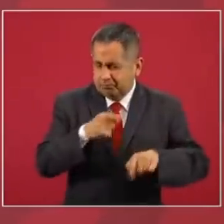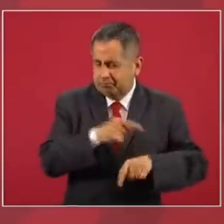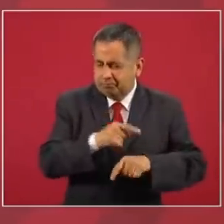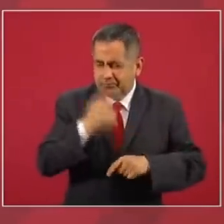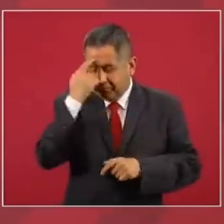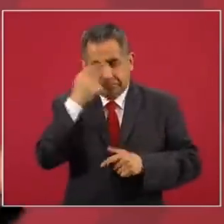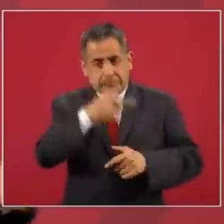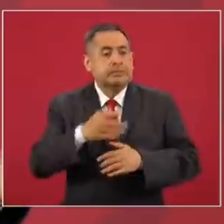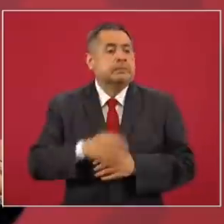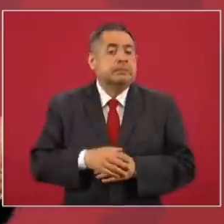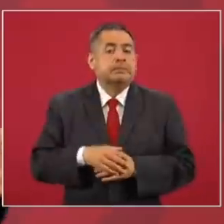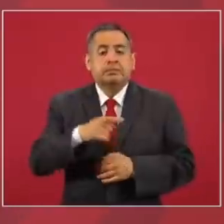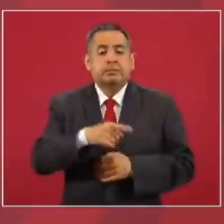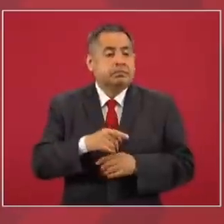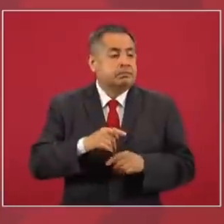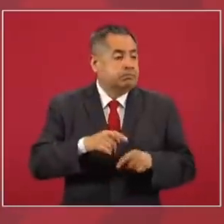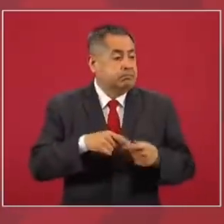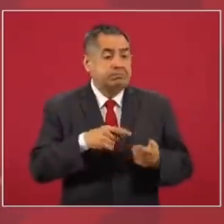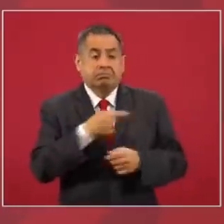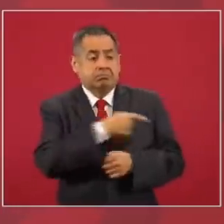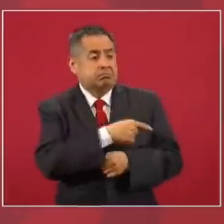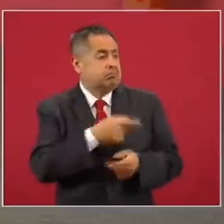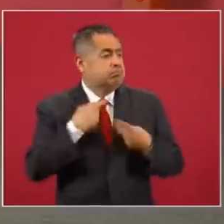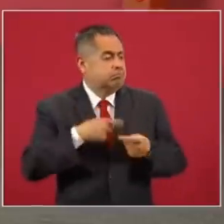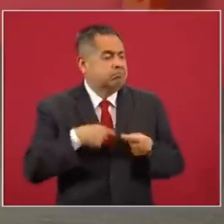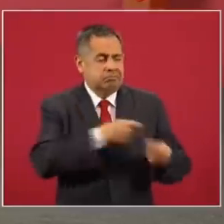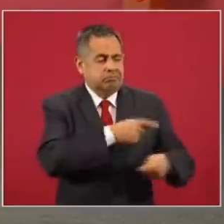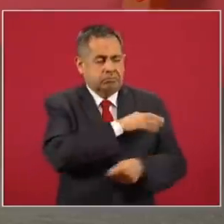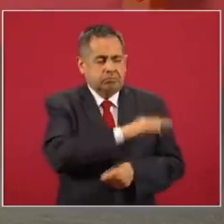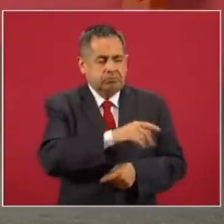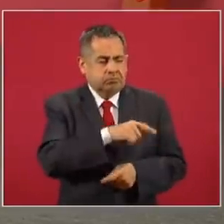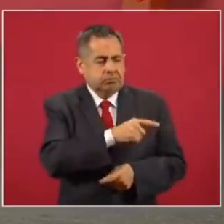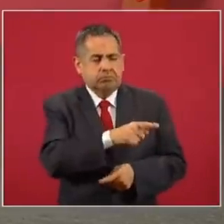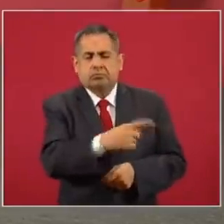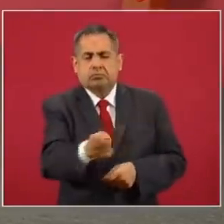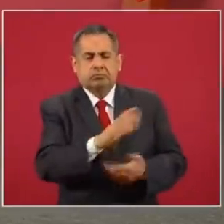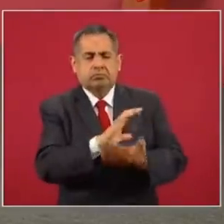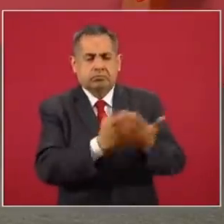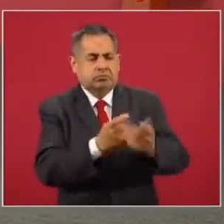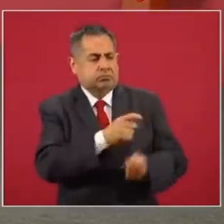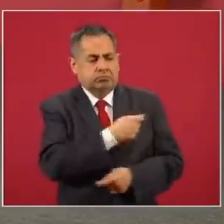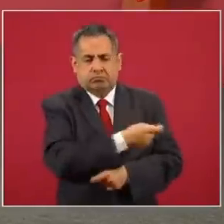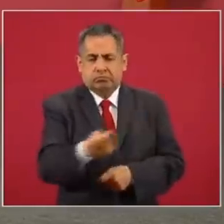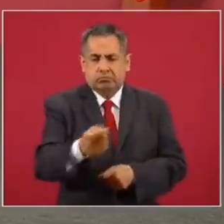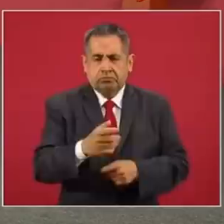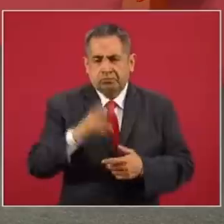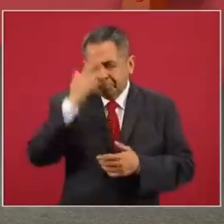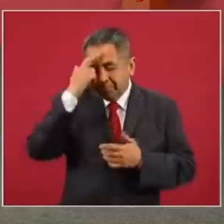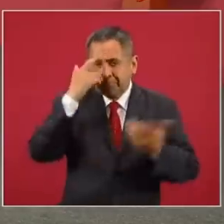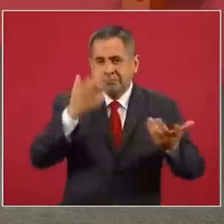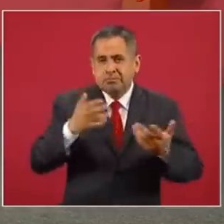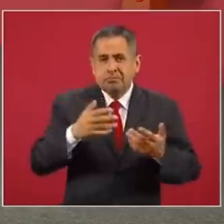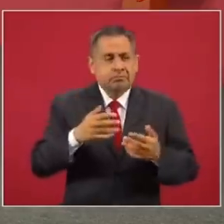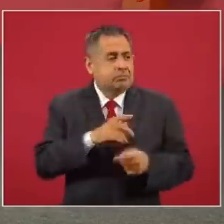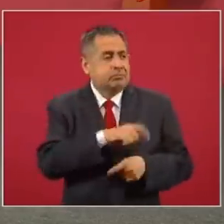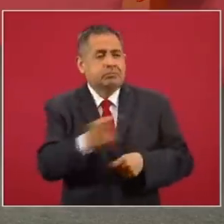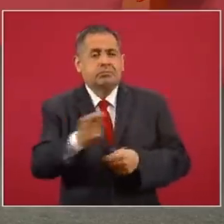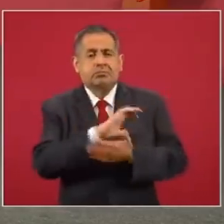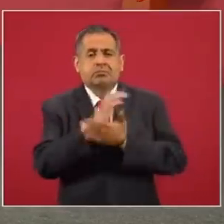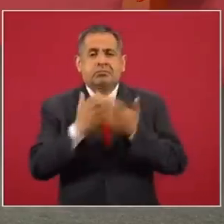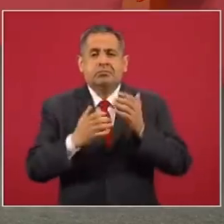en donde se dan estas facilidades. Acuérdense que se permitió hasta la contratación por horas,